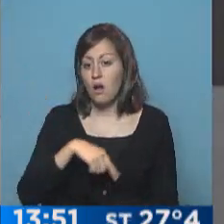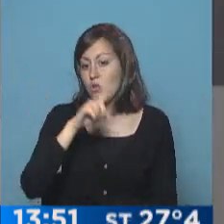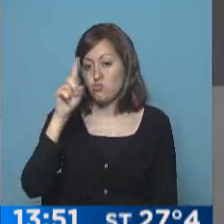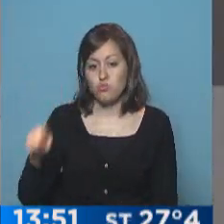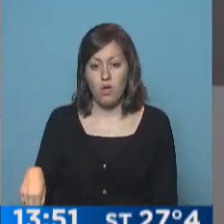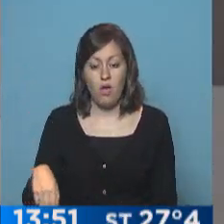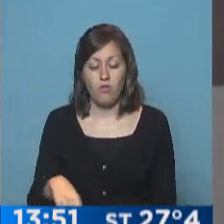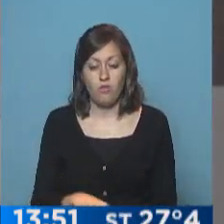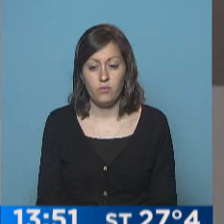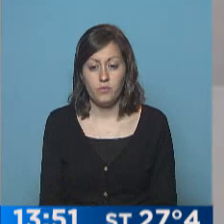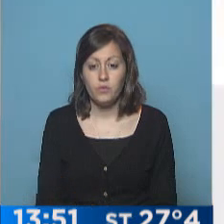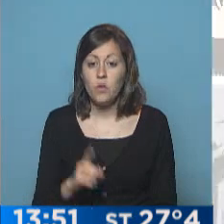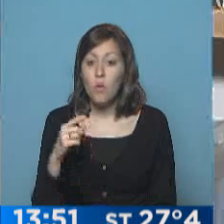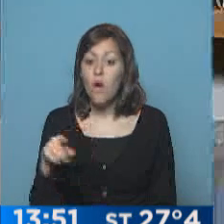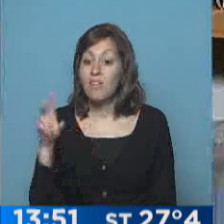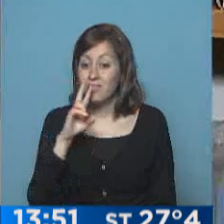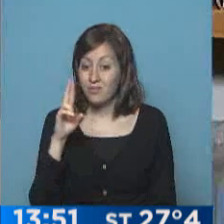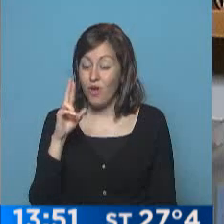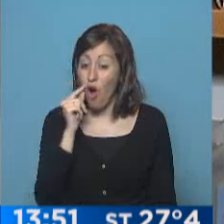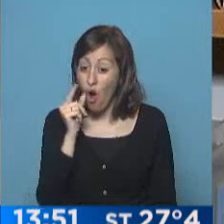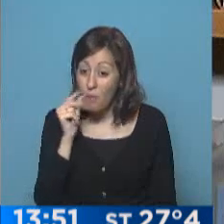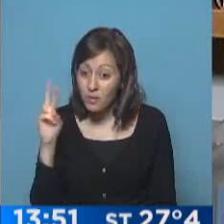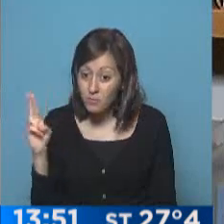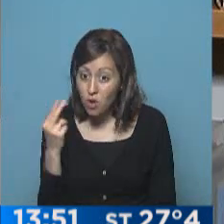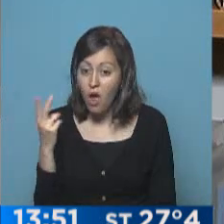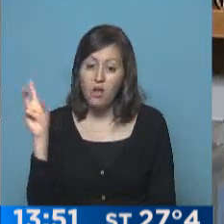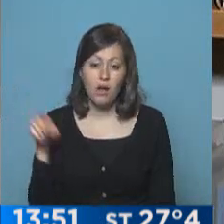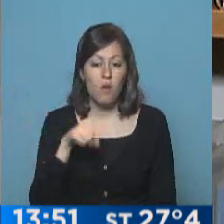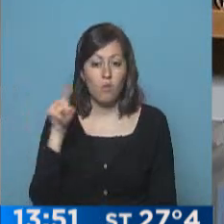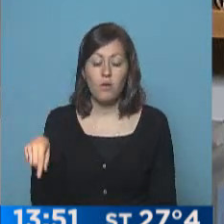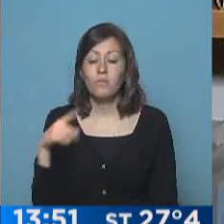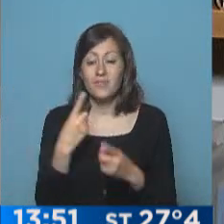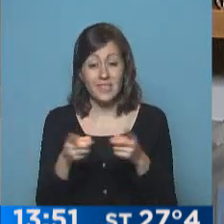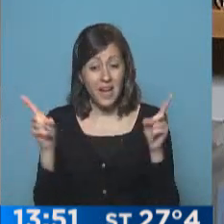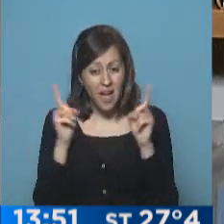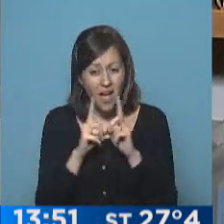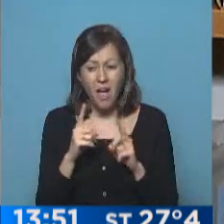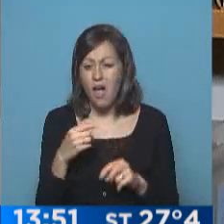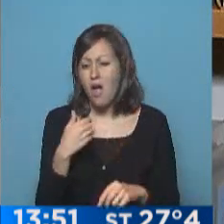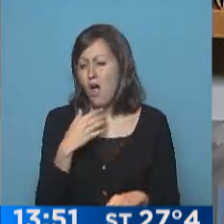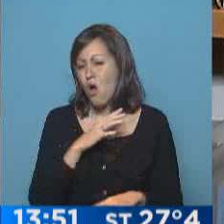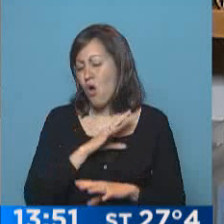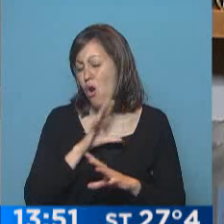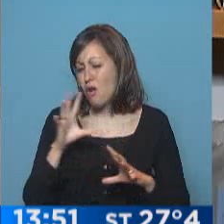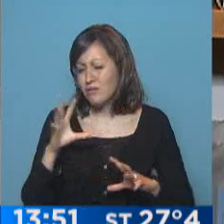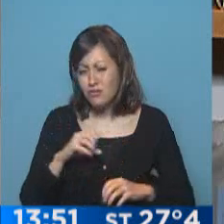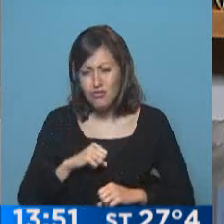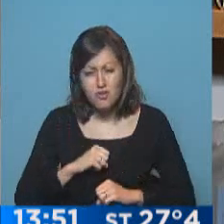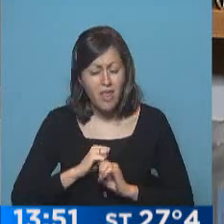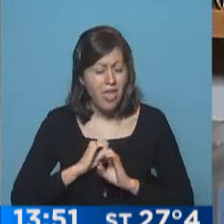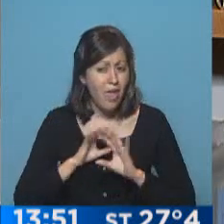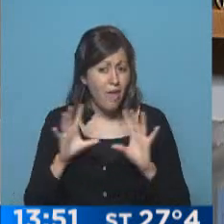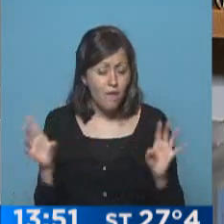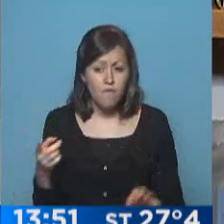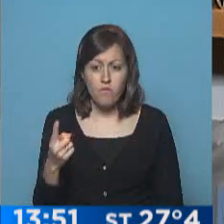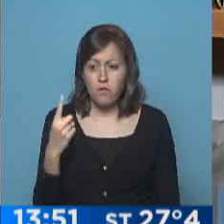carbonel la sala era deprimente eh una de las cosas que me llamó mucho